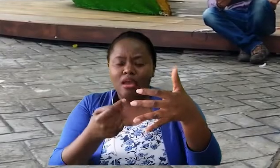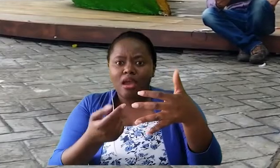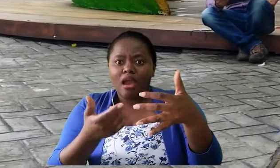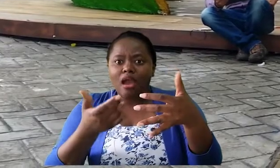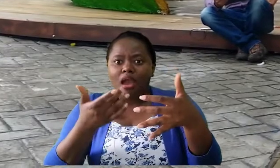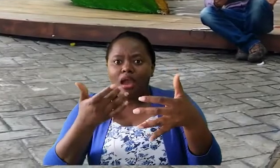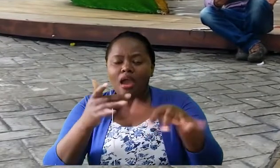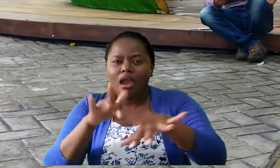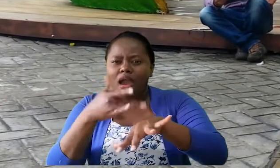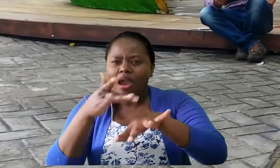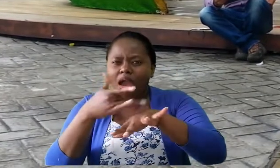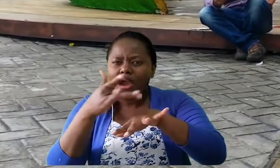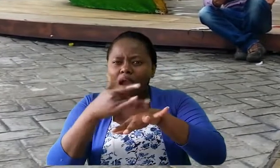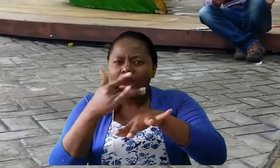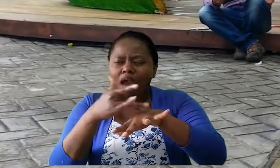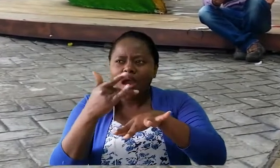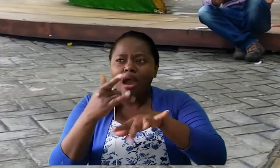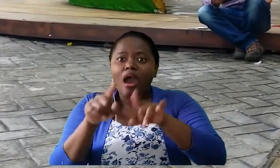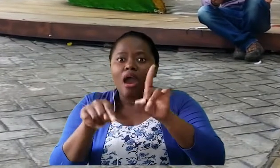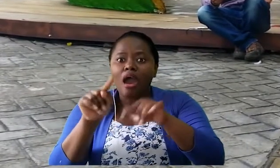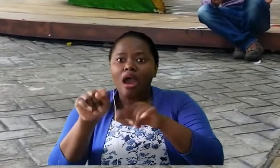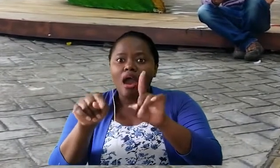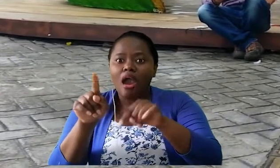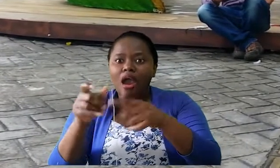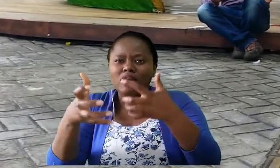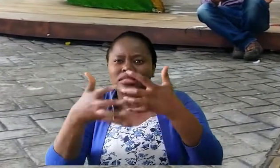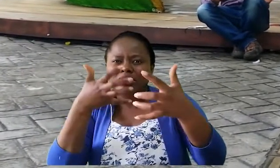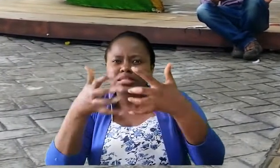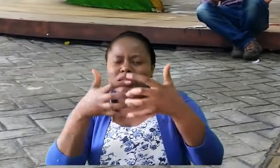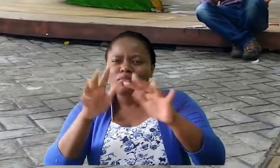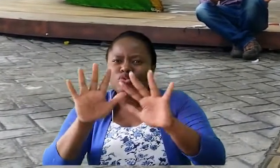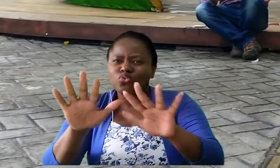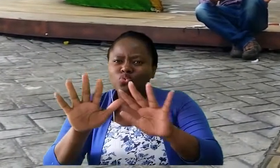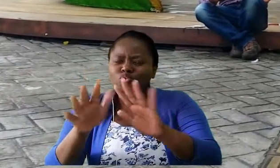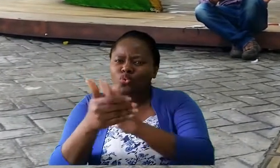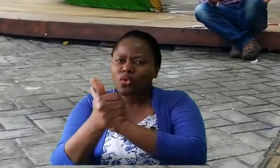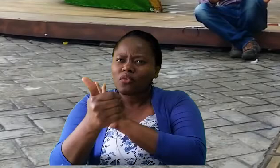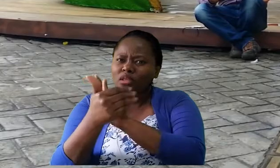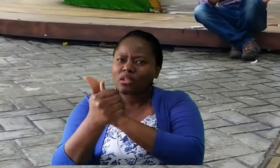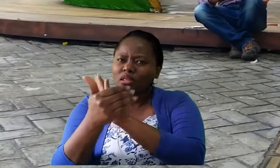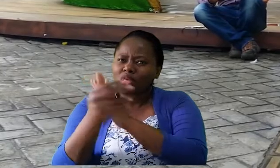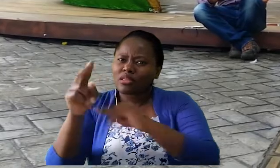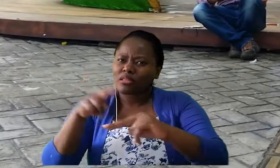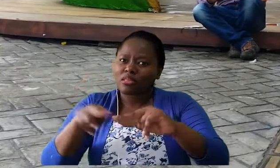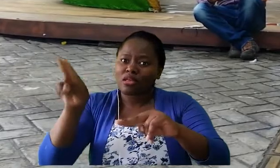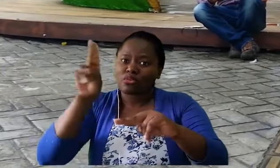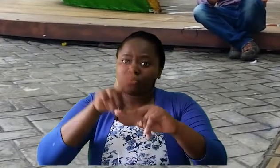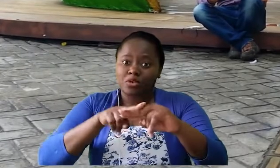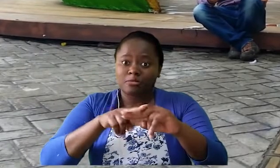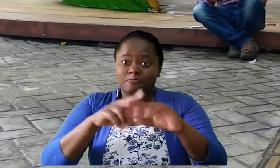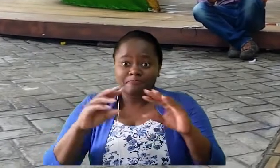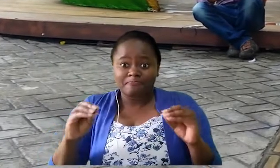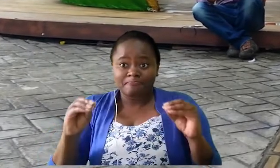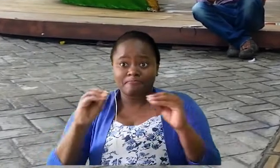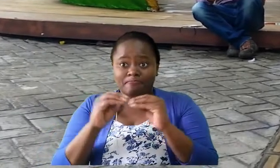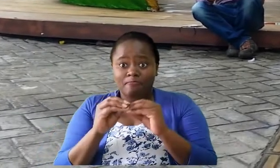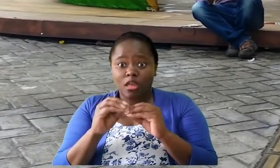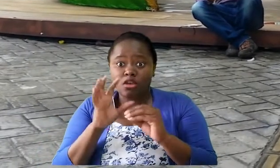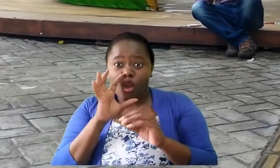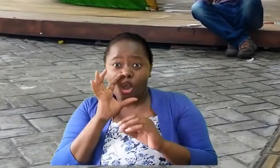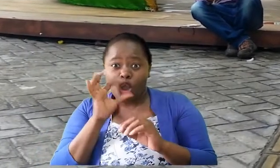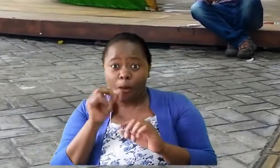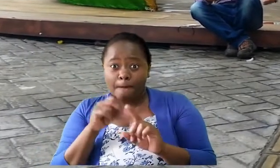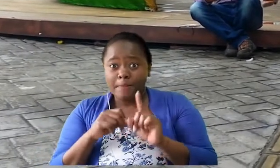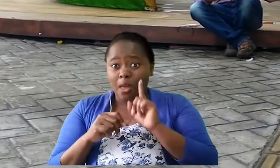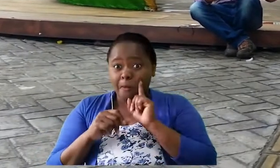potencialidades de los sistemas naturales. Por otro lado, Teilhard de Chardin va a decir y